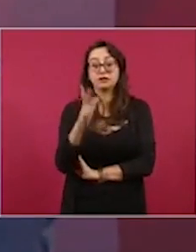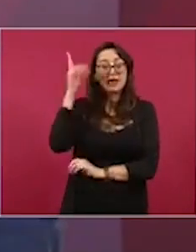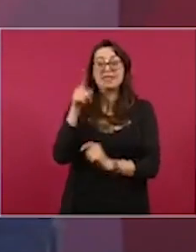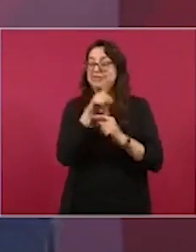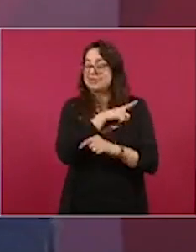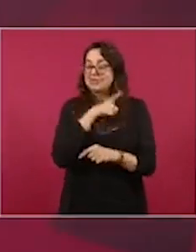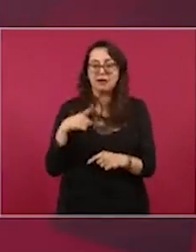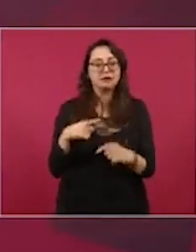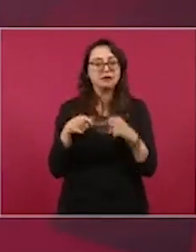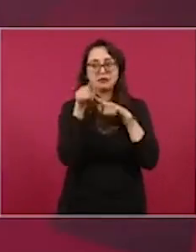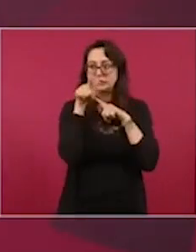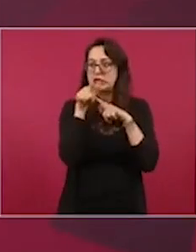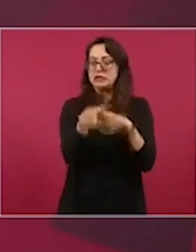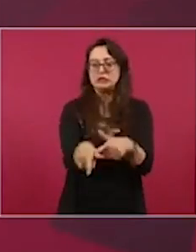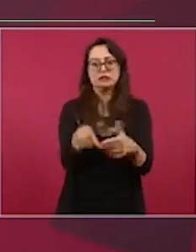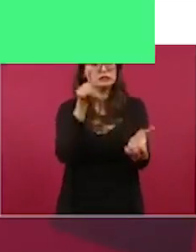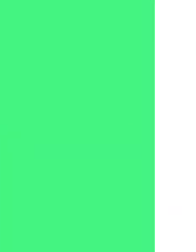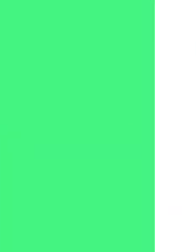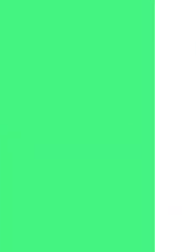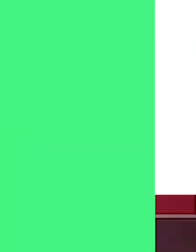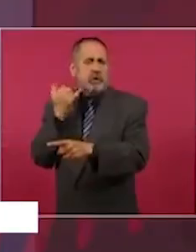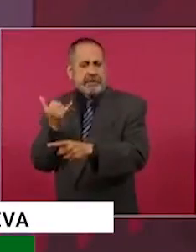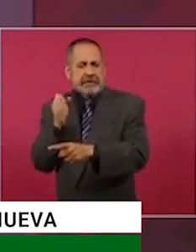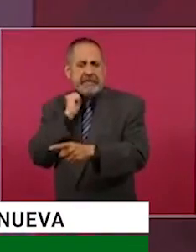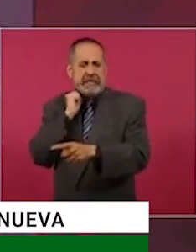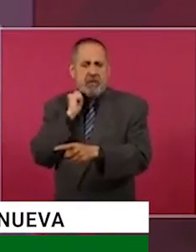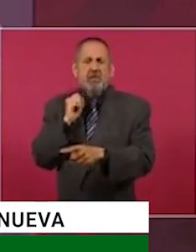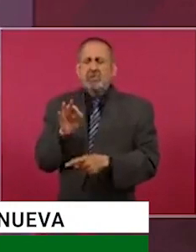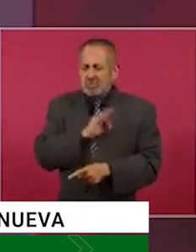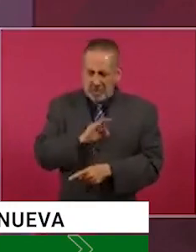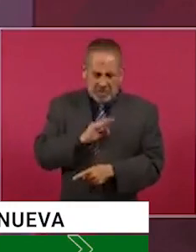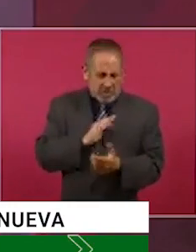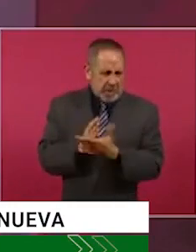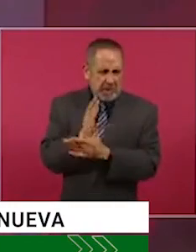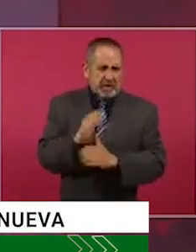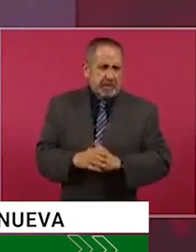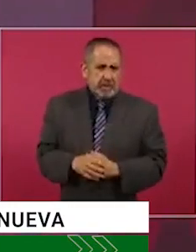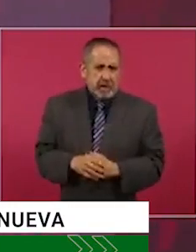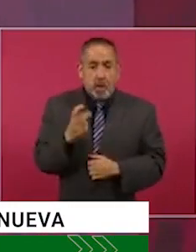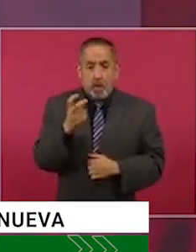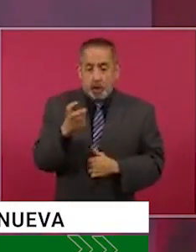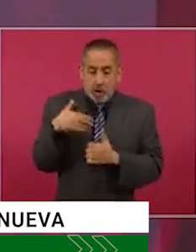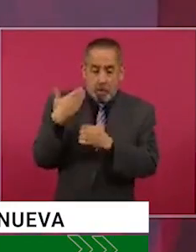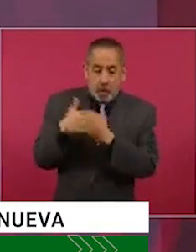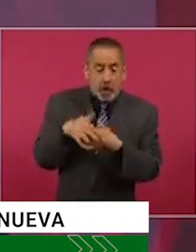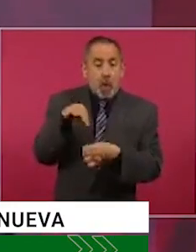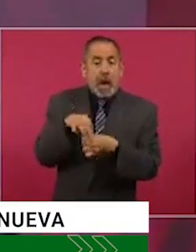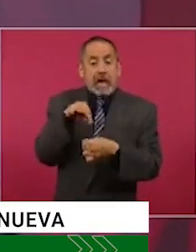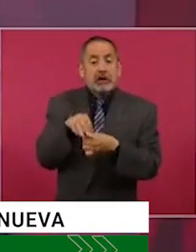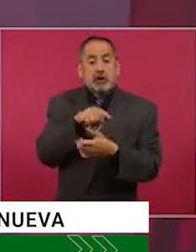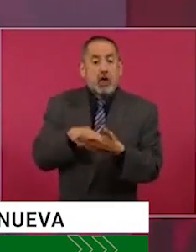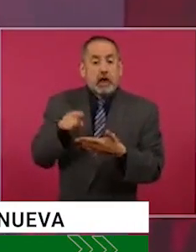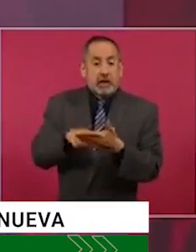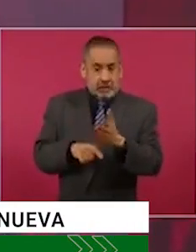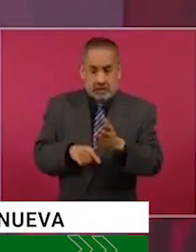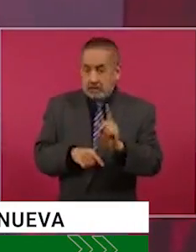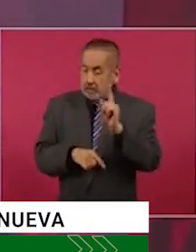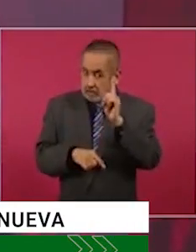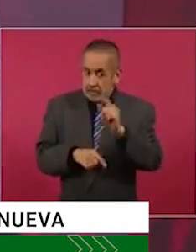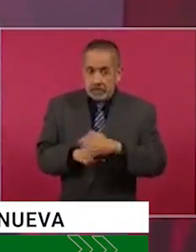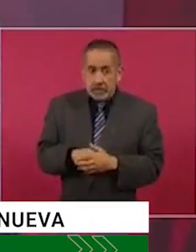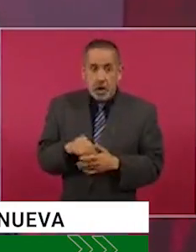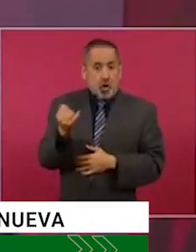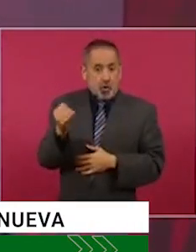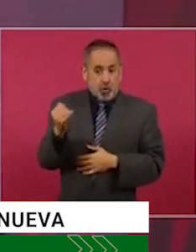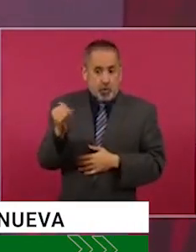comandante de la Guardia Nacional. El presidente añadió que el 1 de septiembre de 2024, día de su